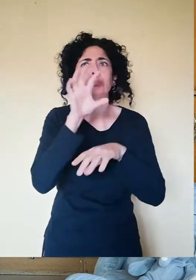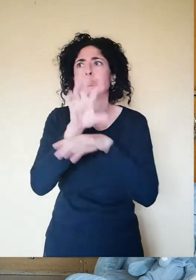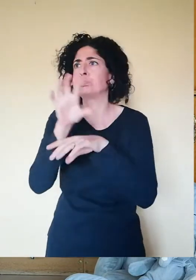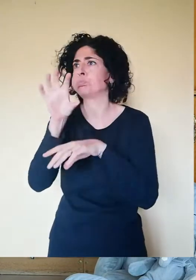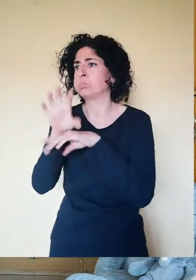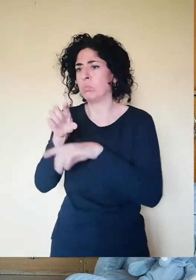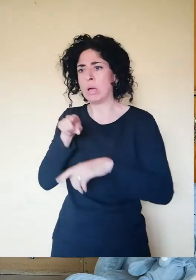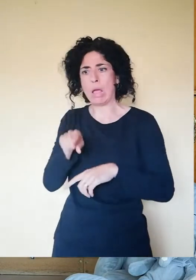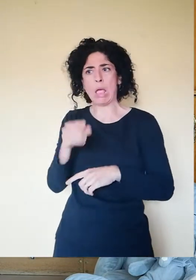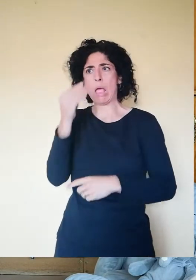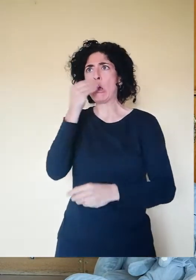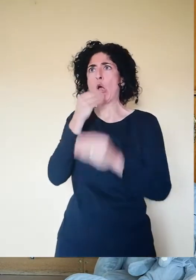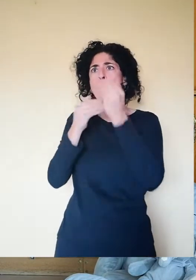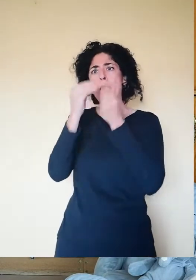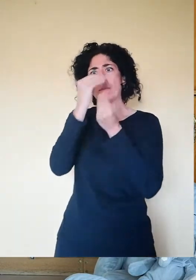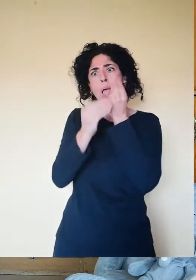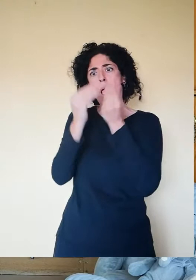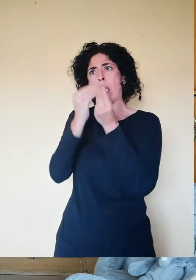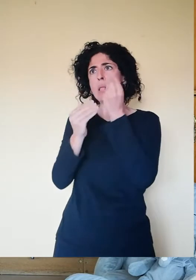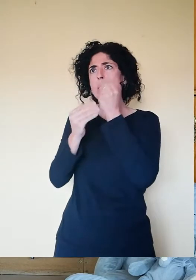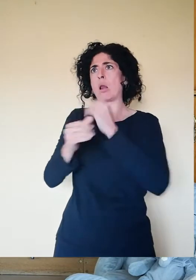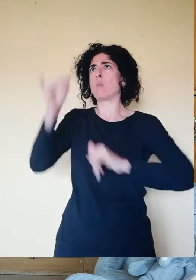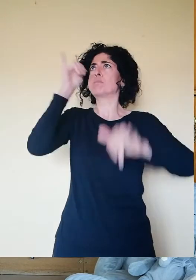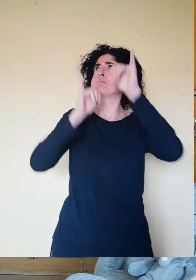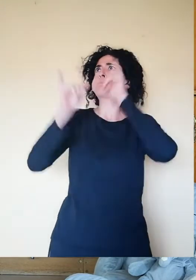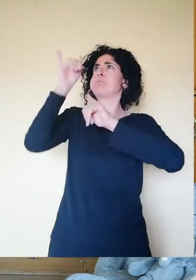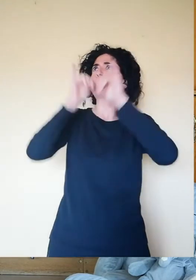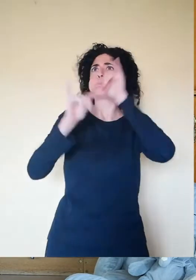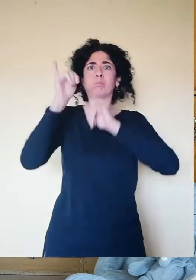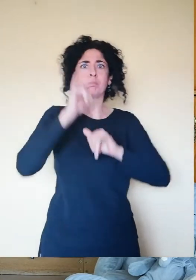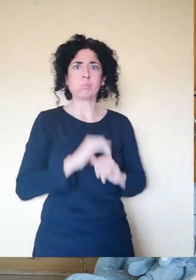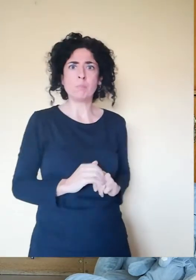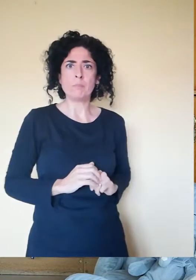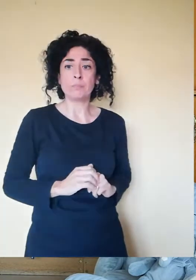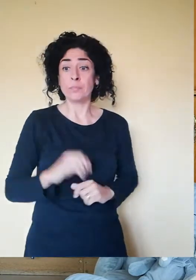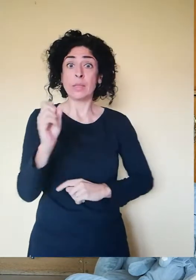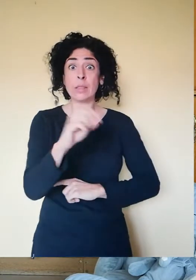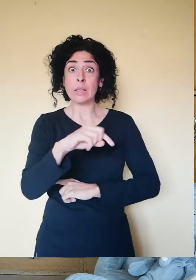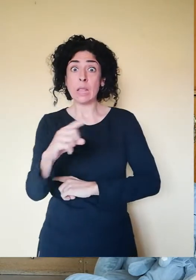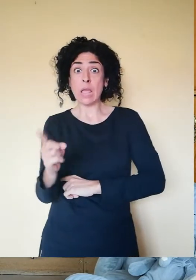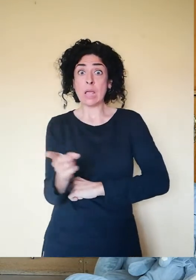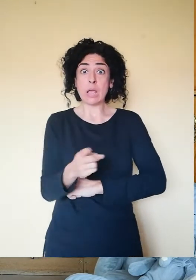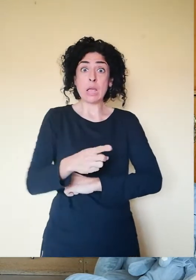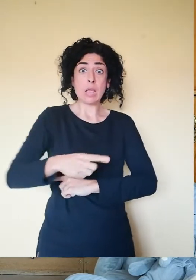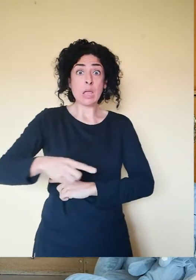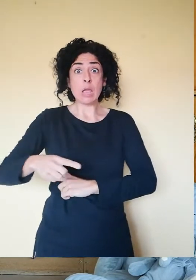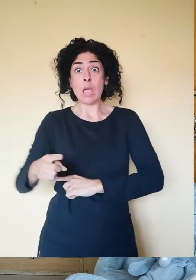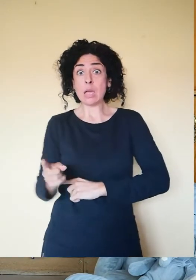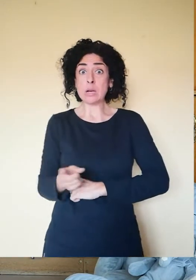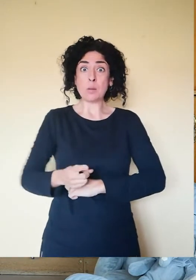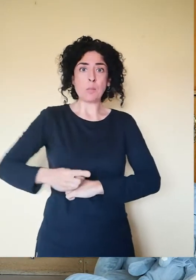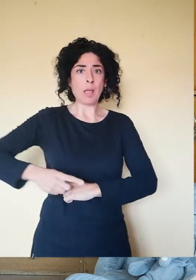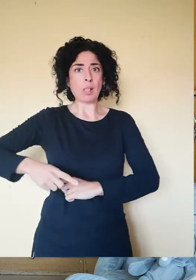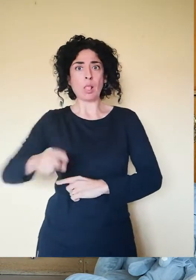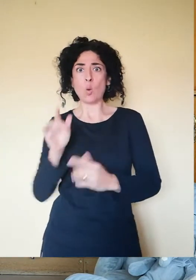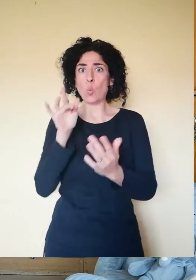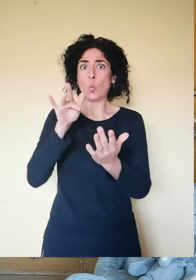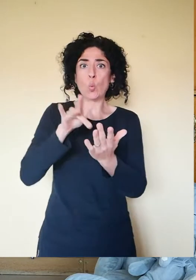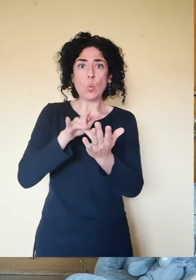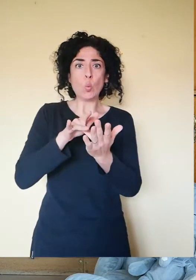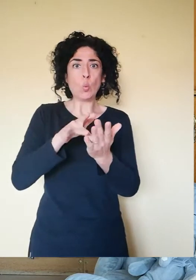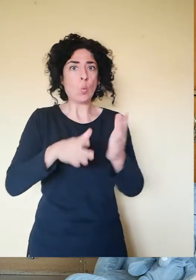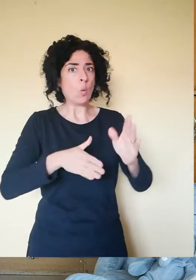la gente, porque come plátanos con aguardiente. La serpiente un